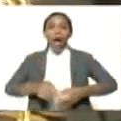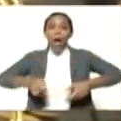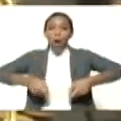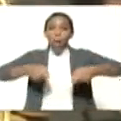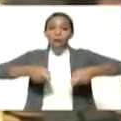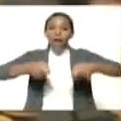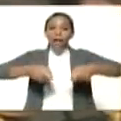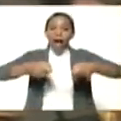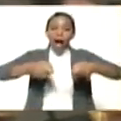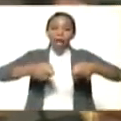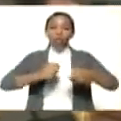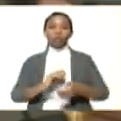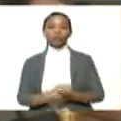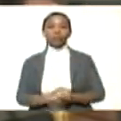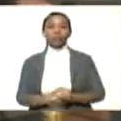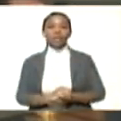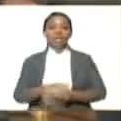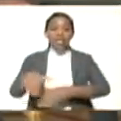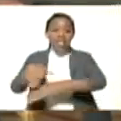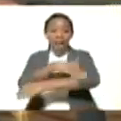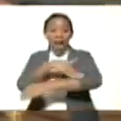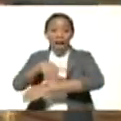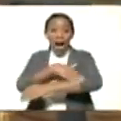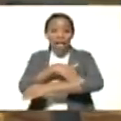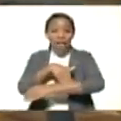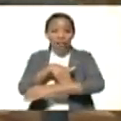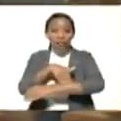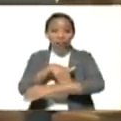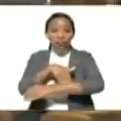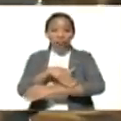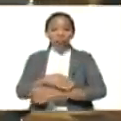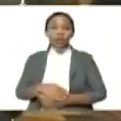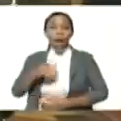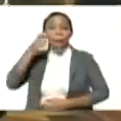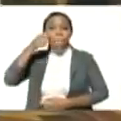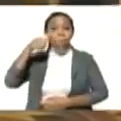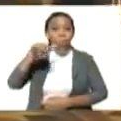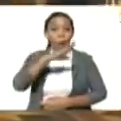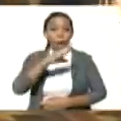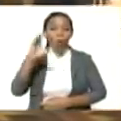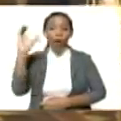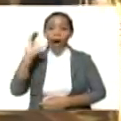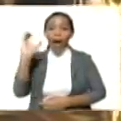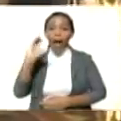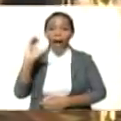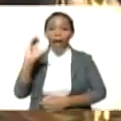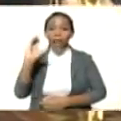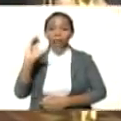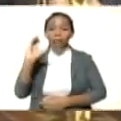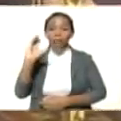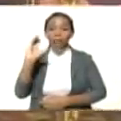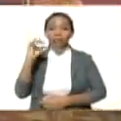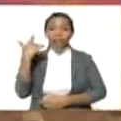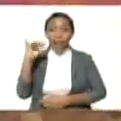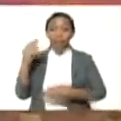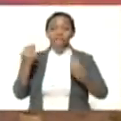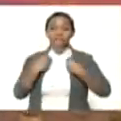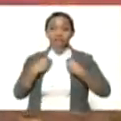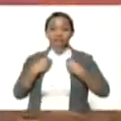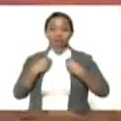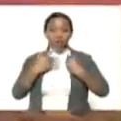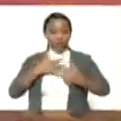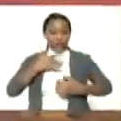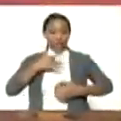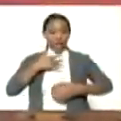mercados y en la calle, el pueblo de Caracas, que había vivido en carne